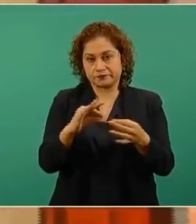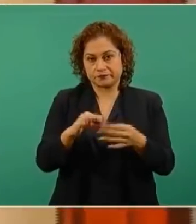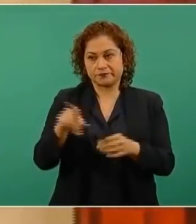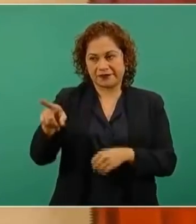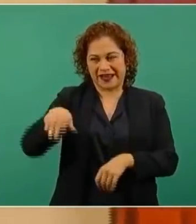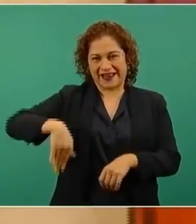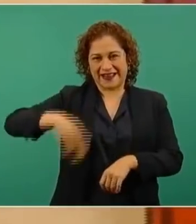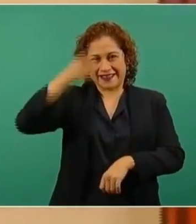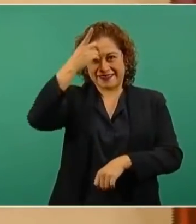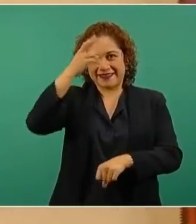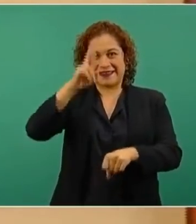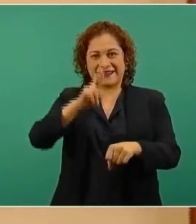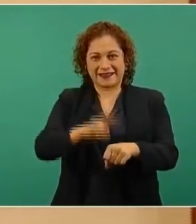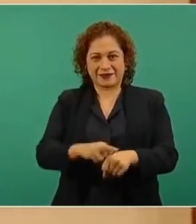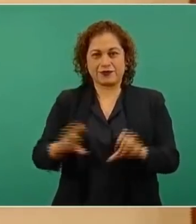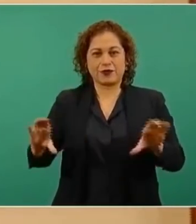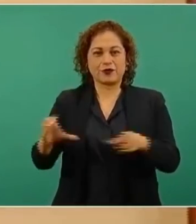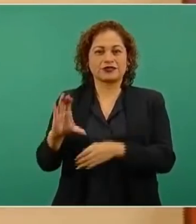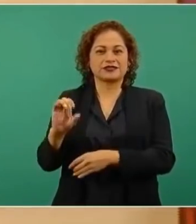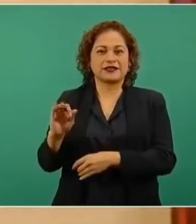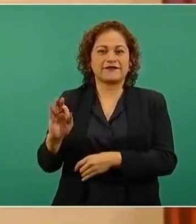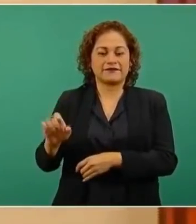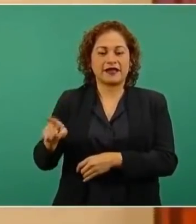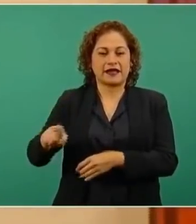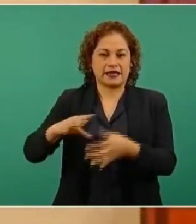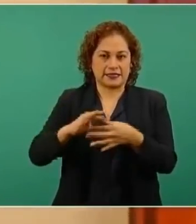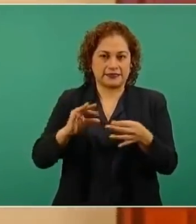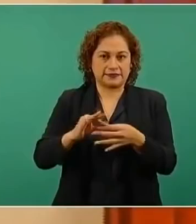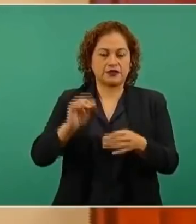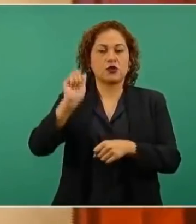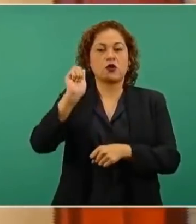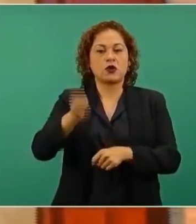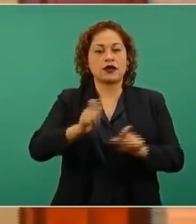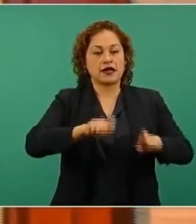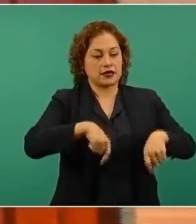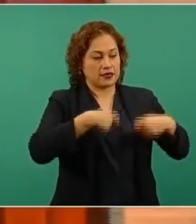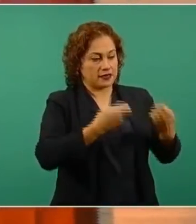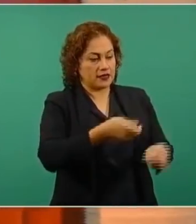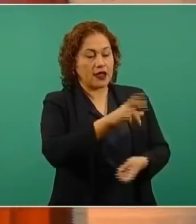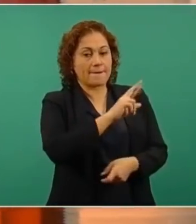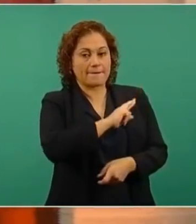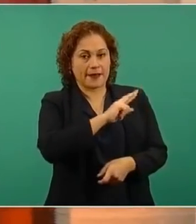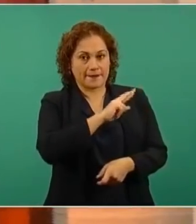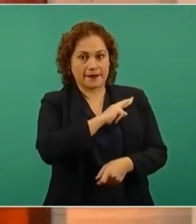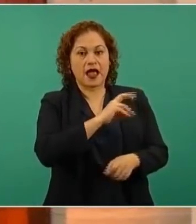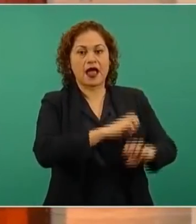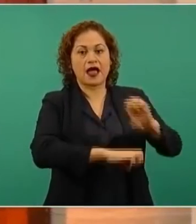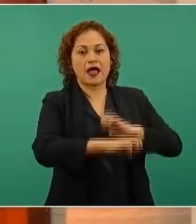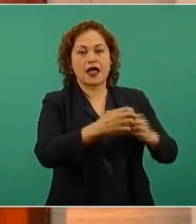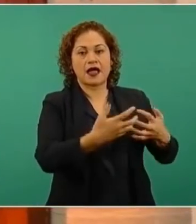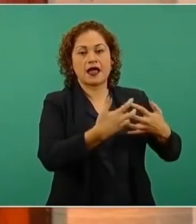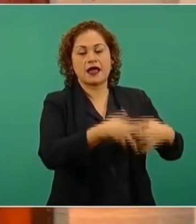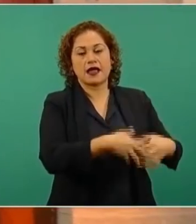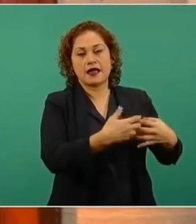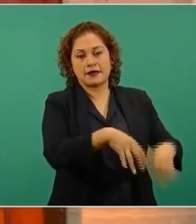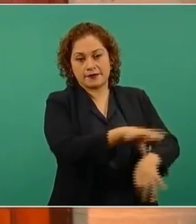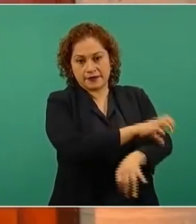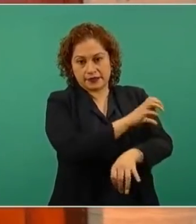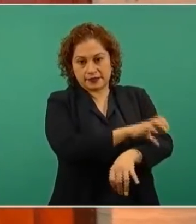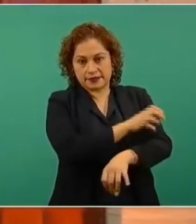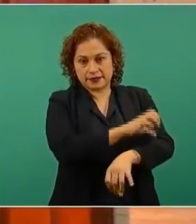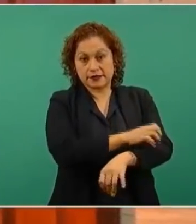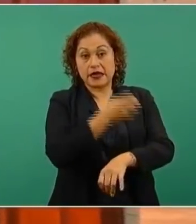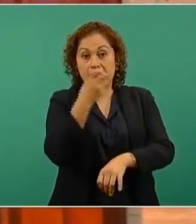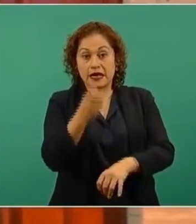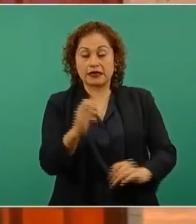director de la Comisión Federal de Electricidad, de esta privatización del sector eléctrico, que generan y reproducen un trato